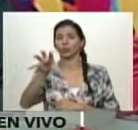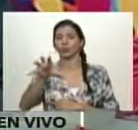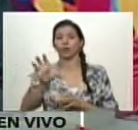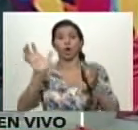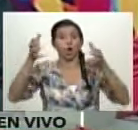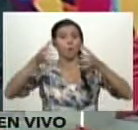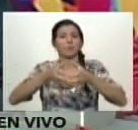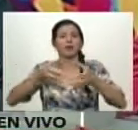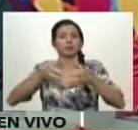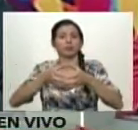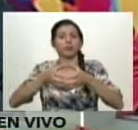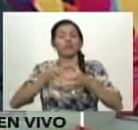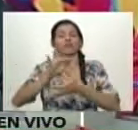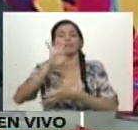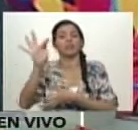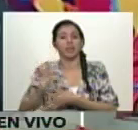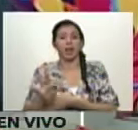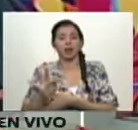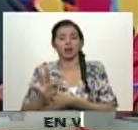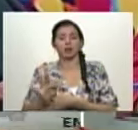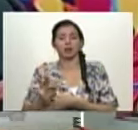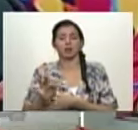carácter federal también,